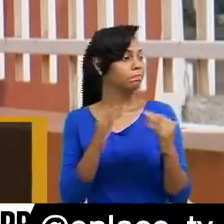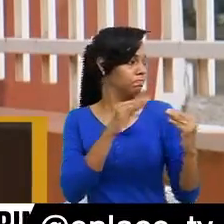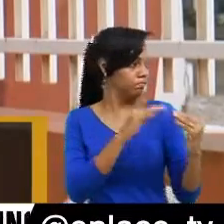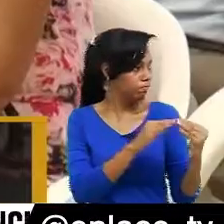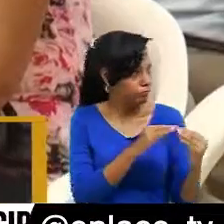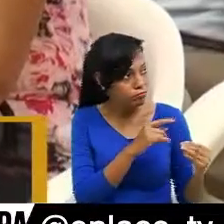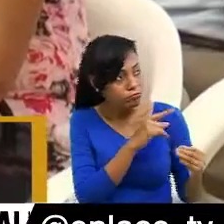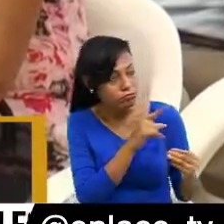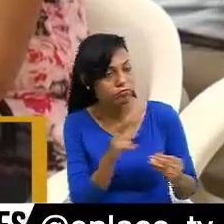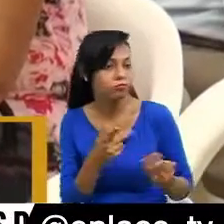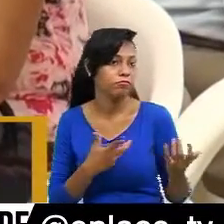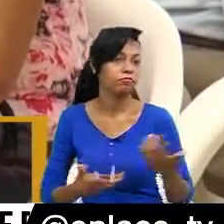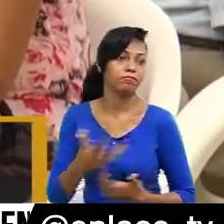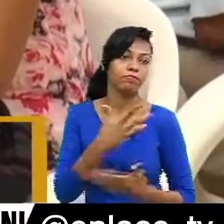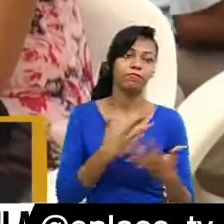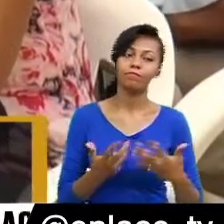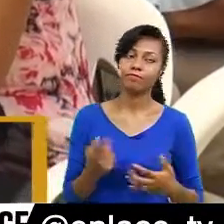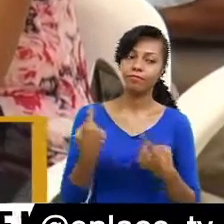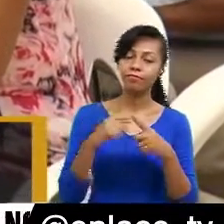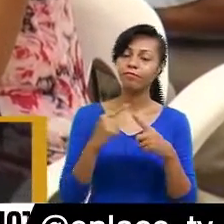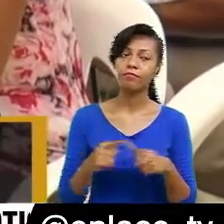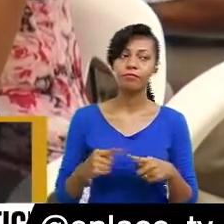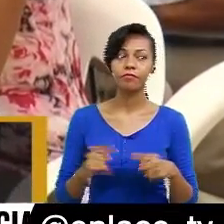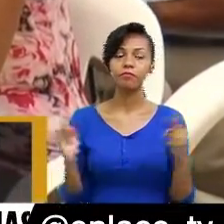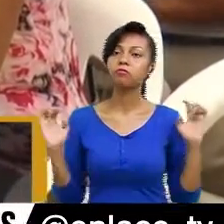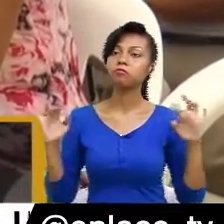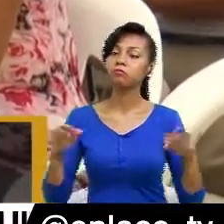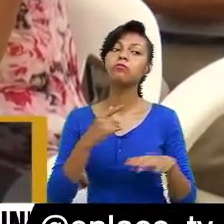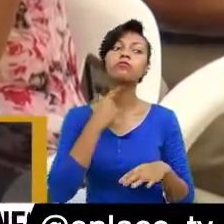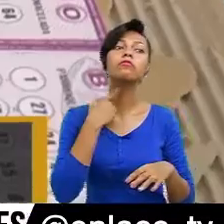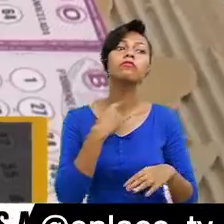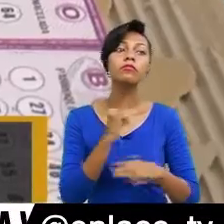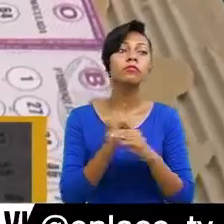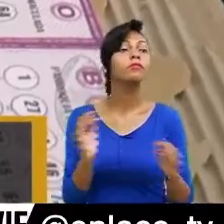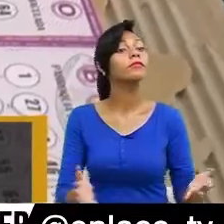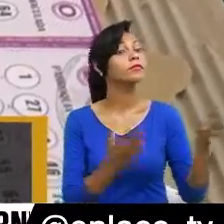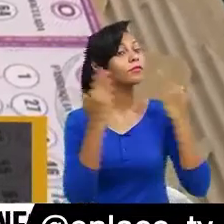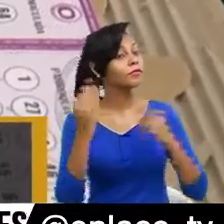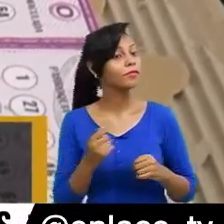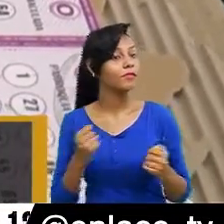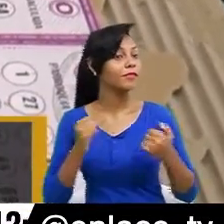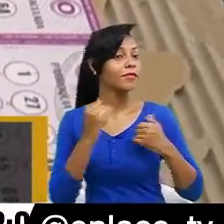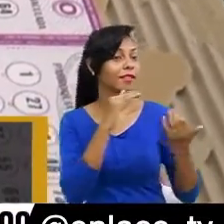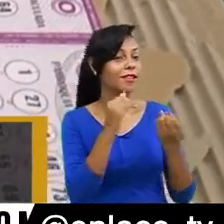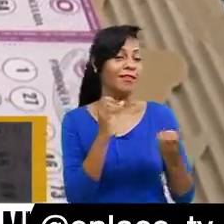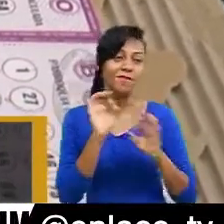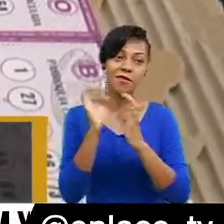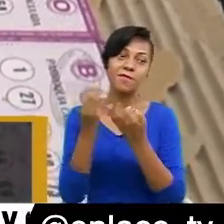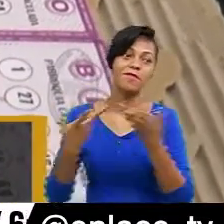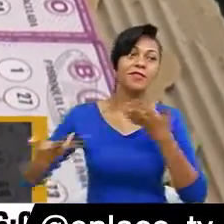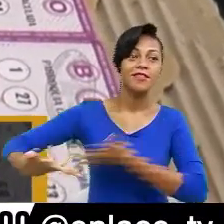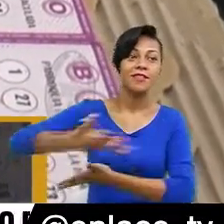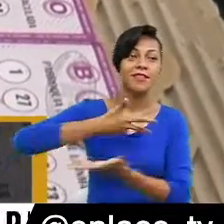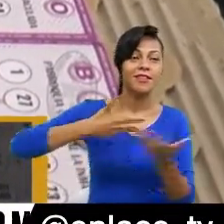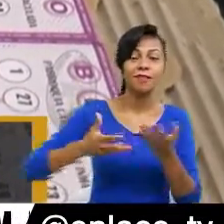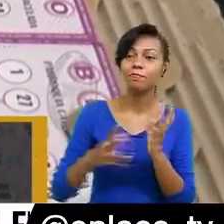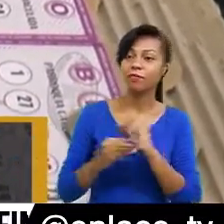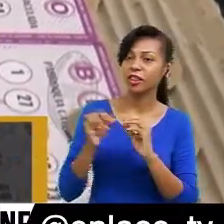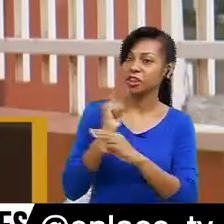nuestros barrios. Feligreses y comunidad en general están invitados a ganar buenos premios, a divertirse en familia y a hacer su aporte a la